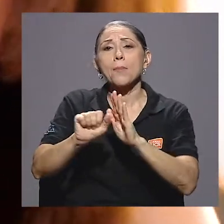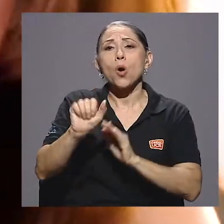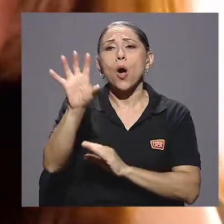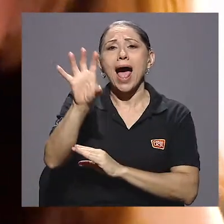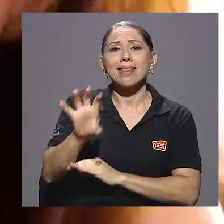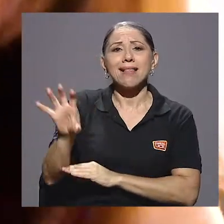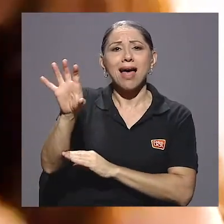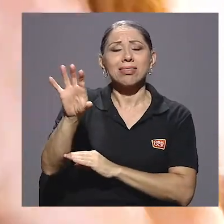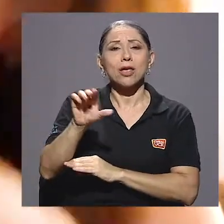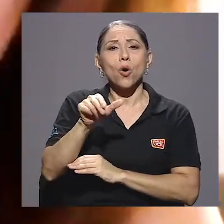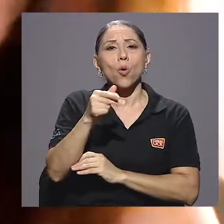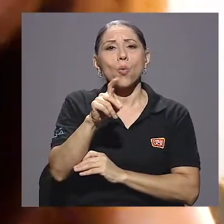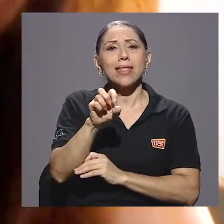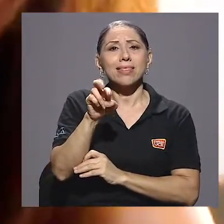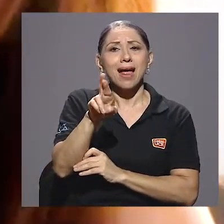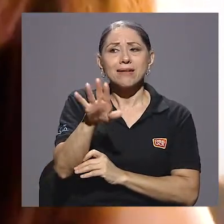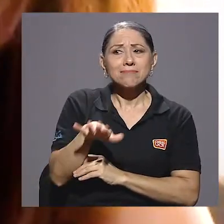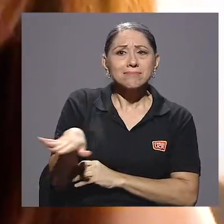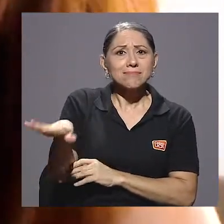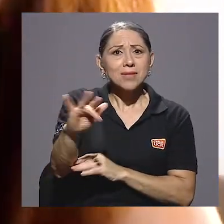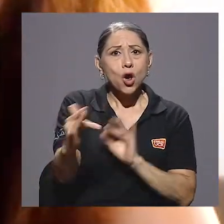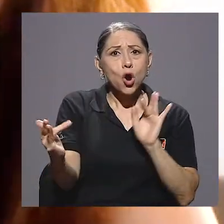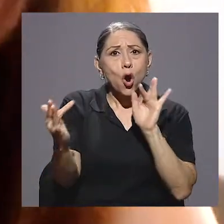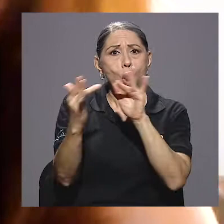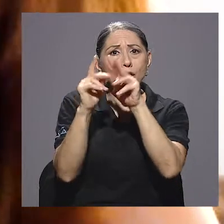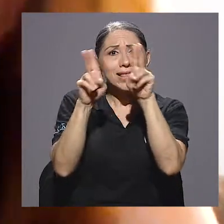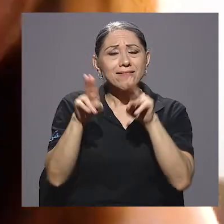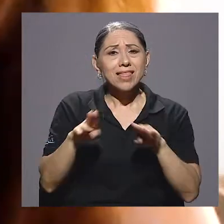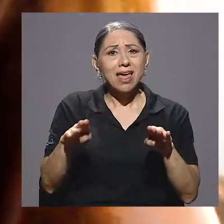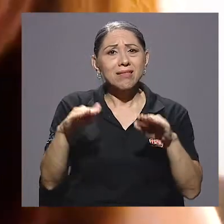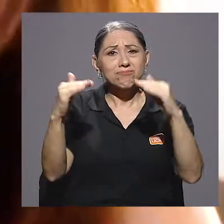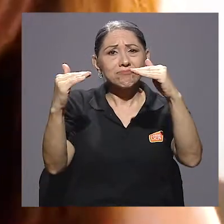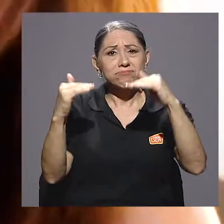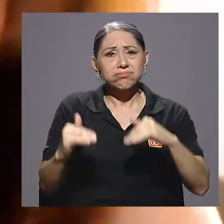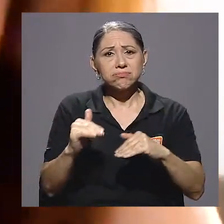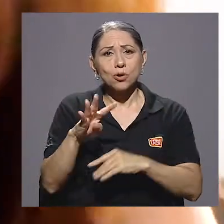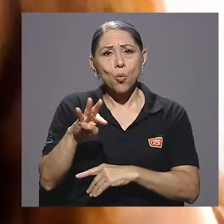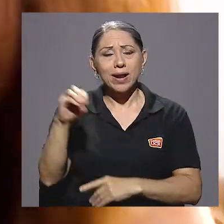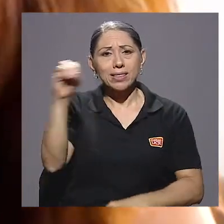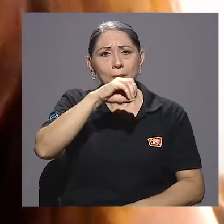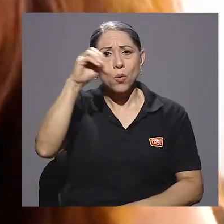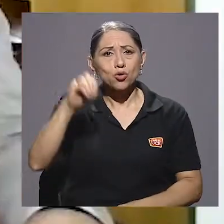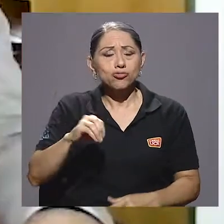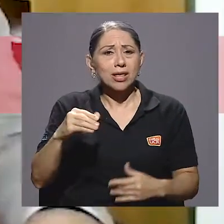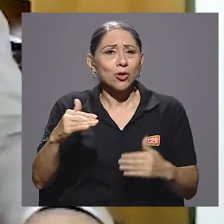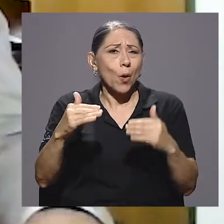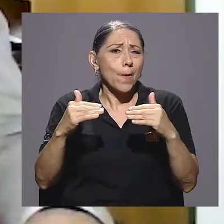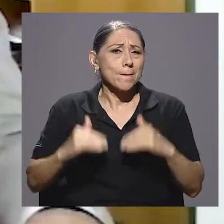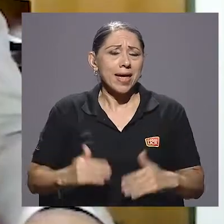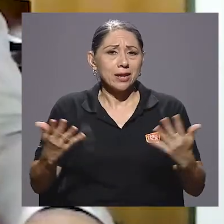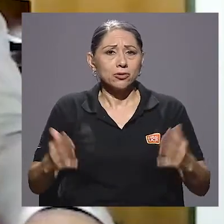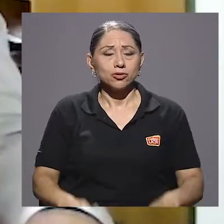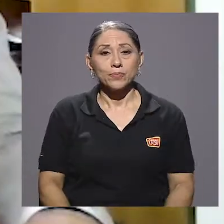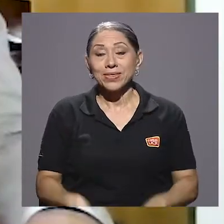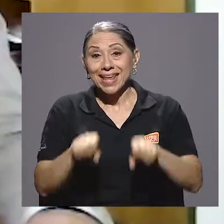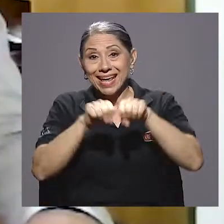la región atlántica, esa conectividad baja a un 40% o menos. El